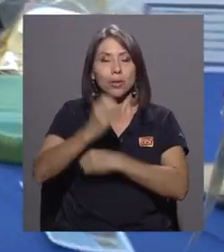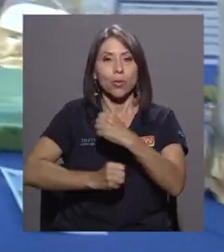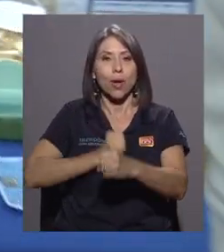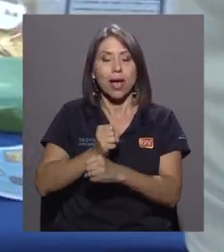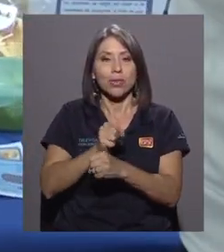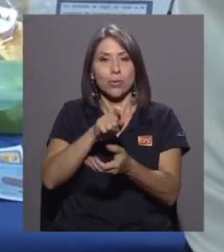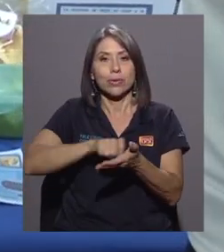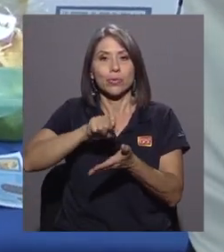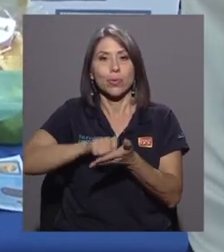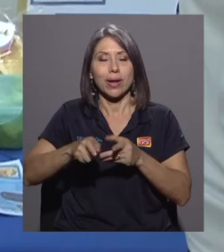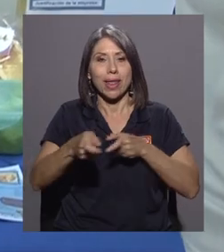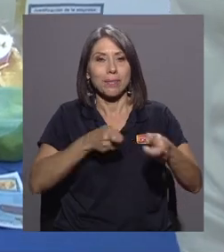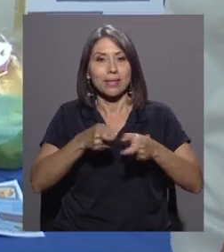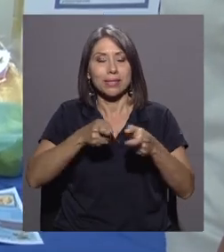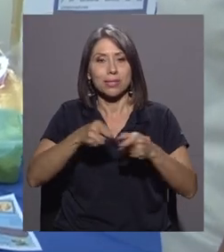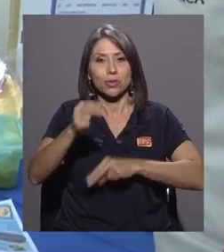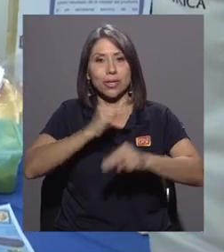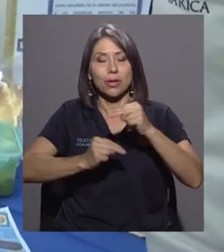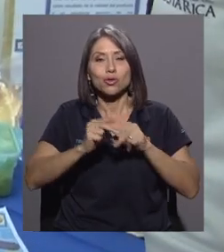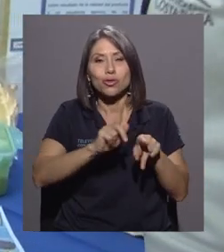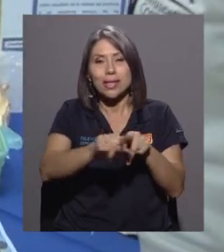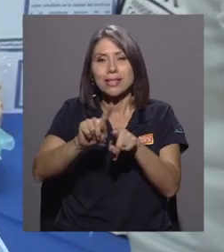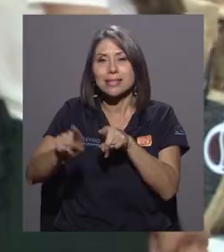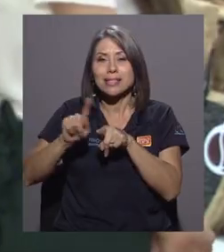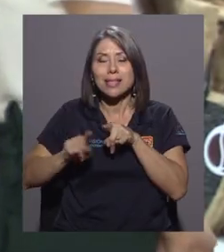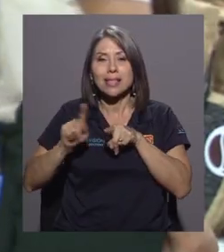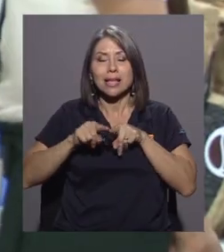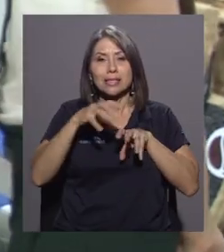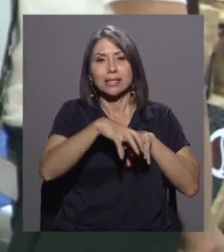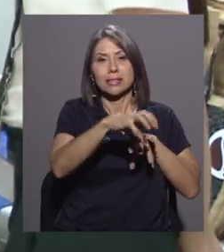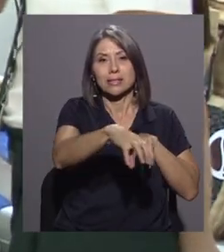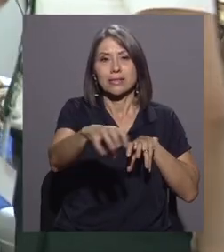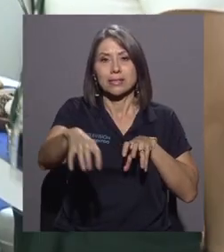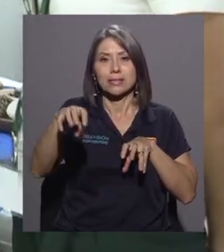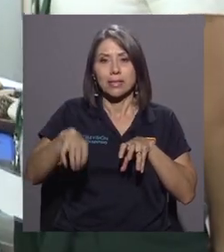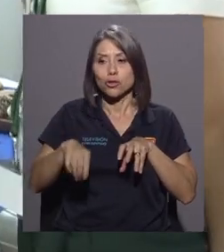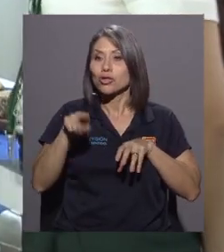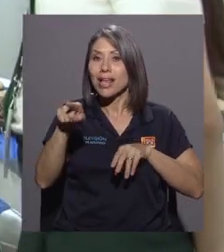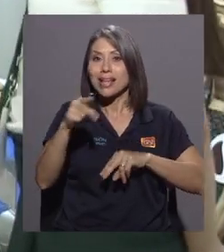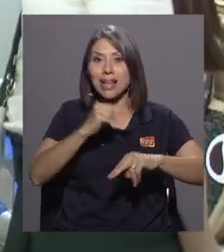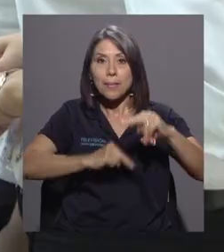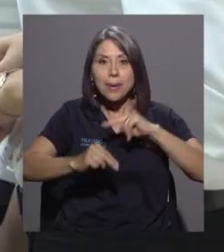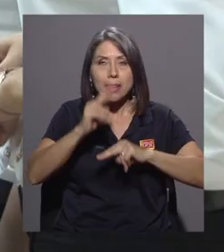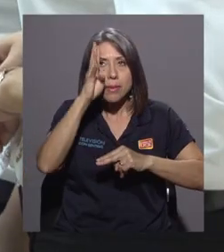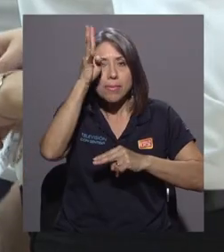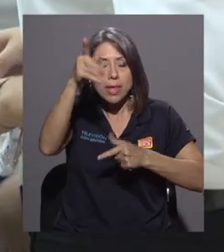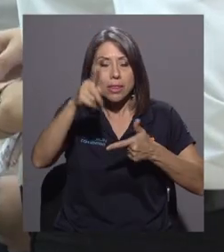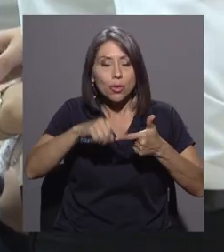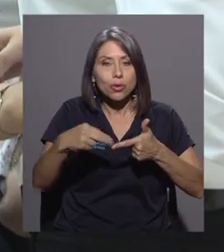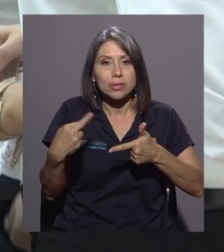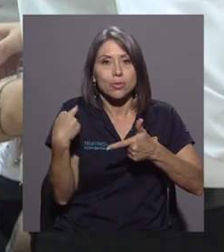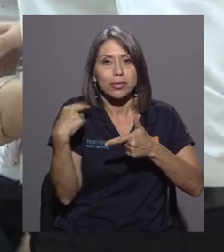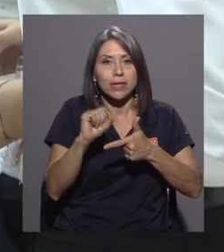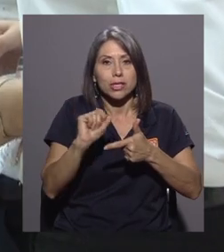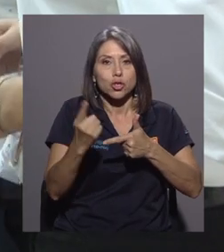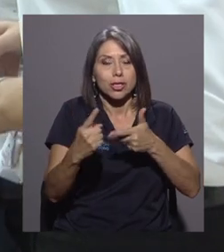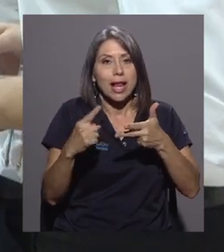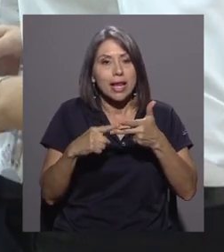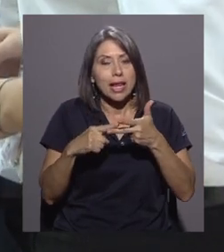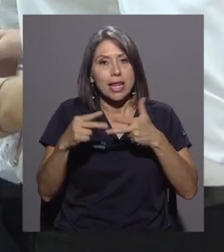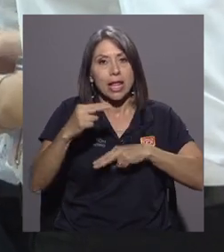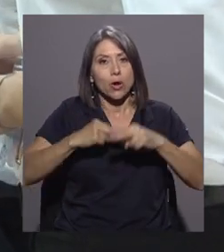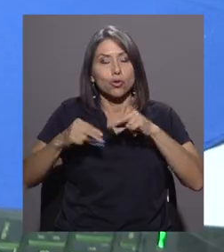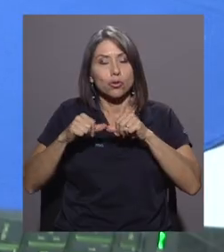de Negocios de las distintas sedes y recintos. El emprendimiento, la responsabilidad social y la sostenibilidad de los